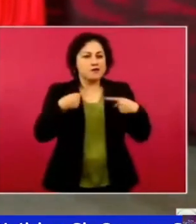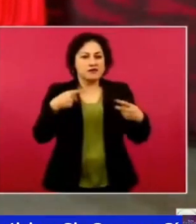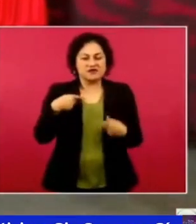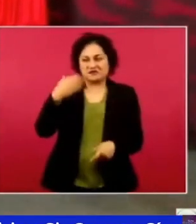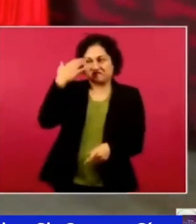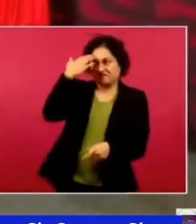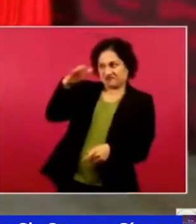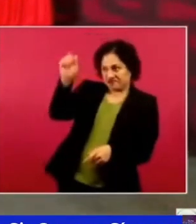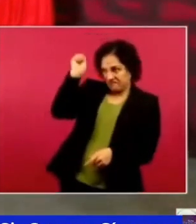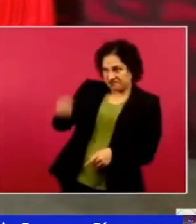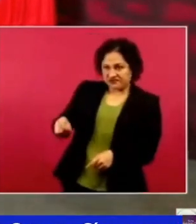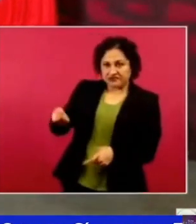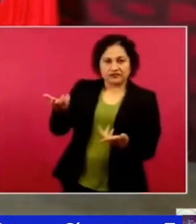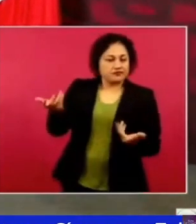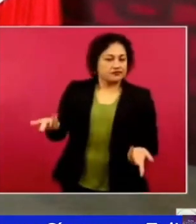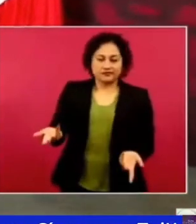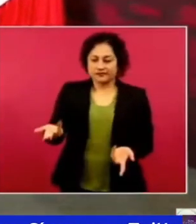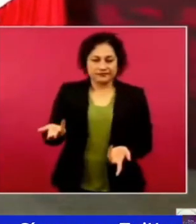sociedad política,